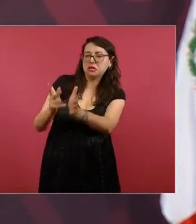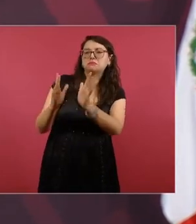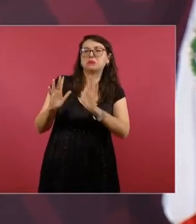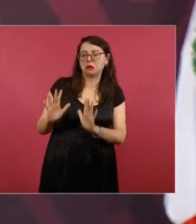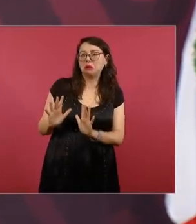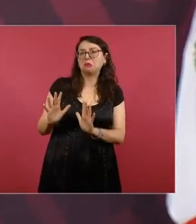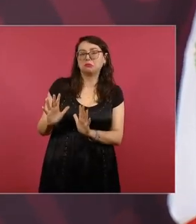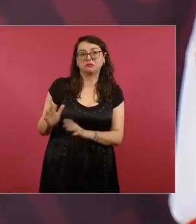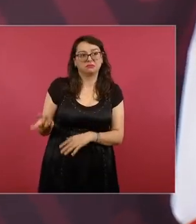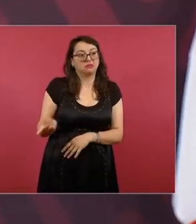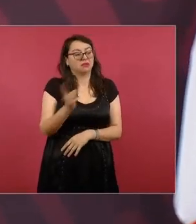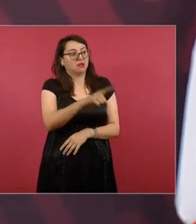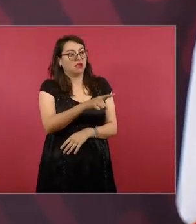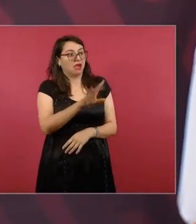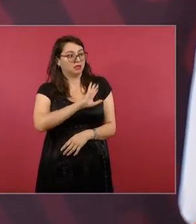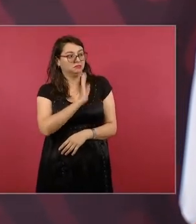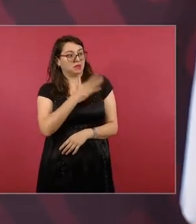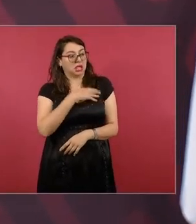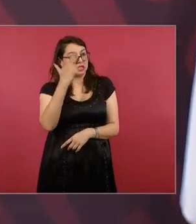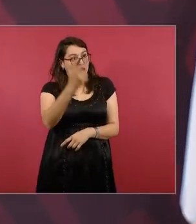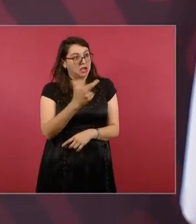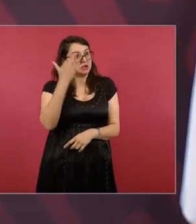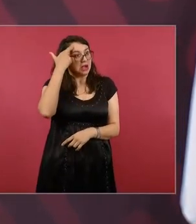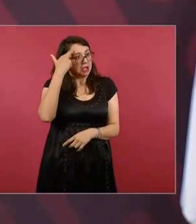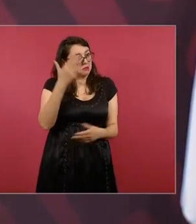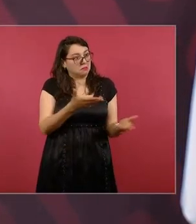y nunca vi.